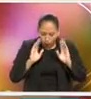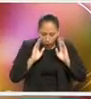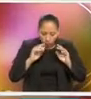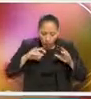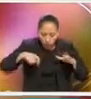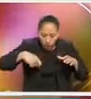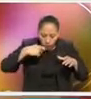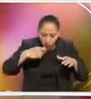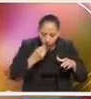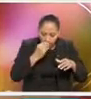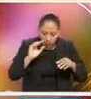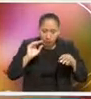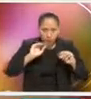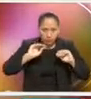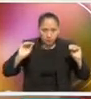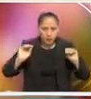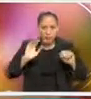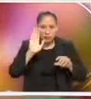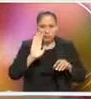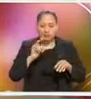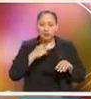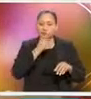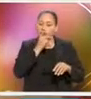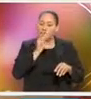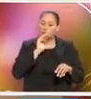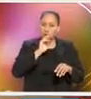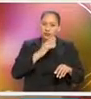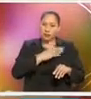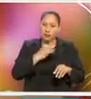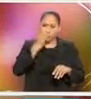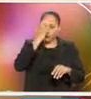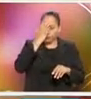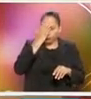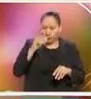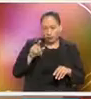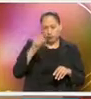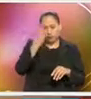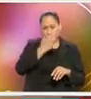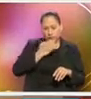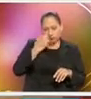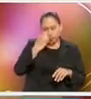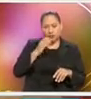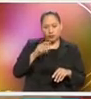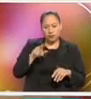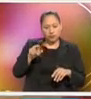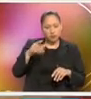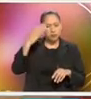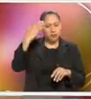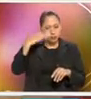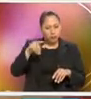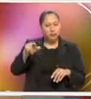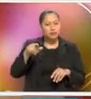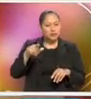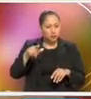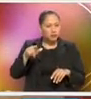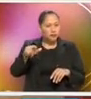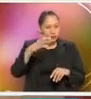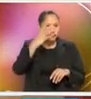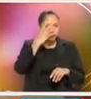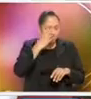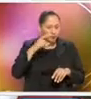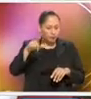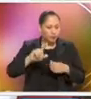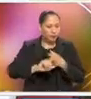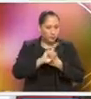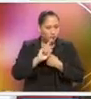que los papás que conocemos a nuestros hijos o que conocen a sus hijos pueden a veces identificar que algo anda mal,